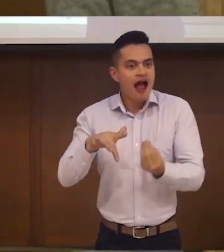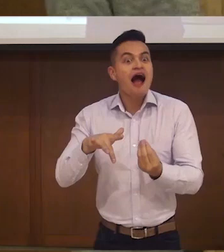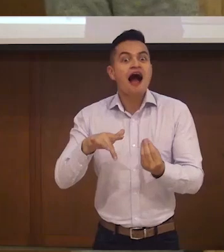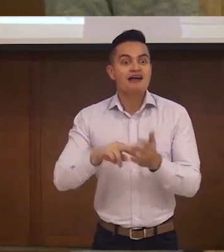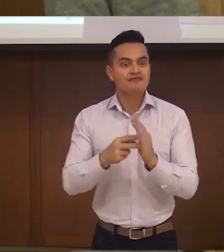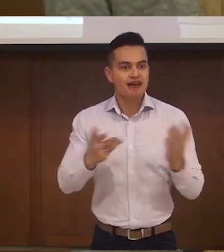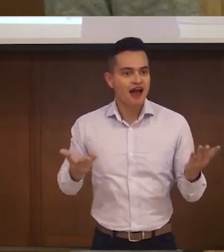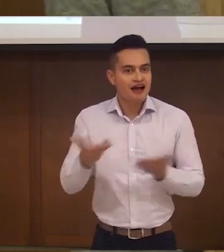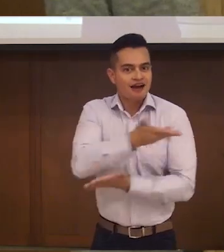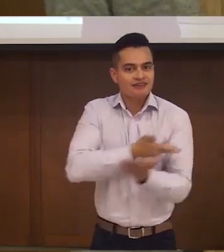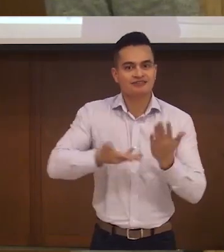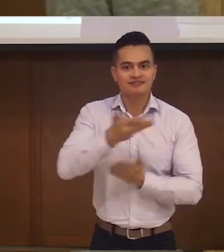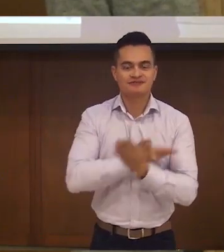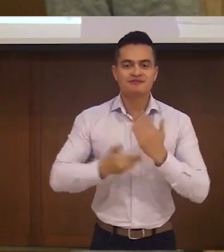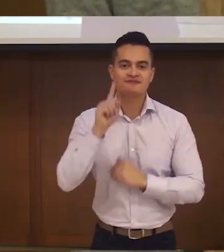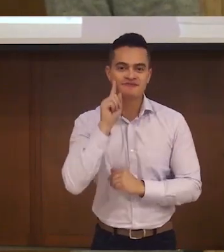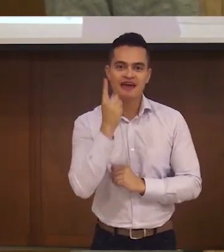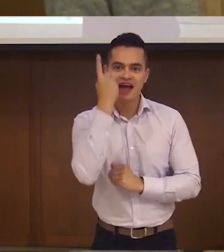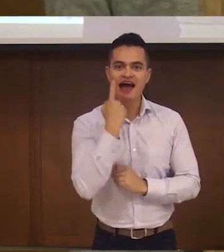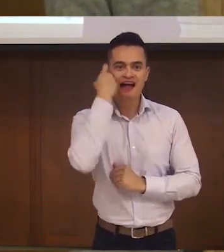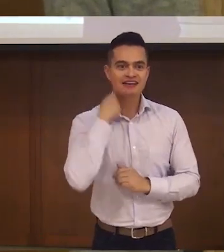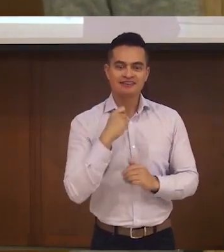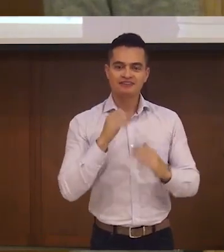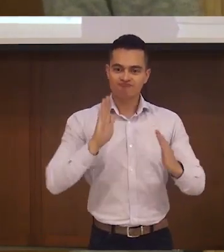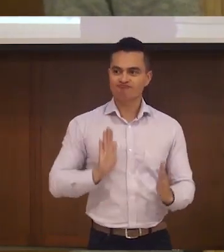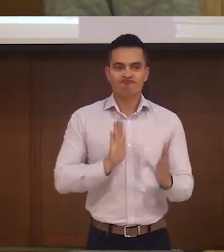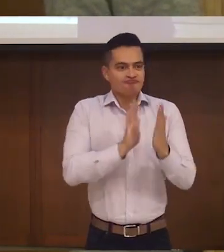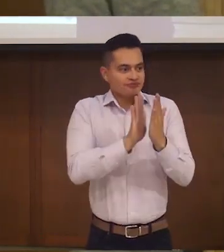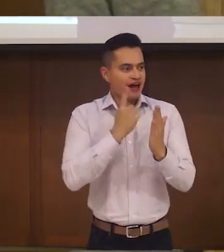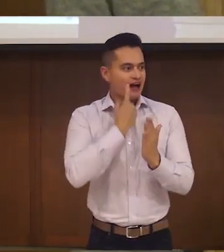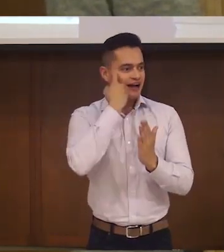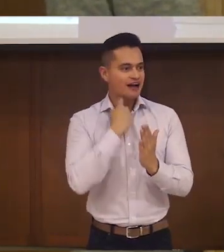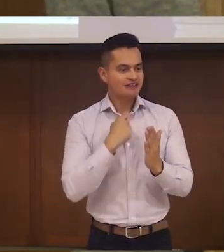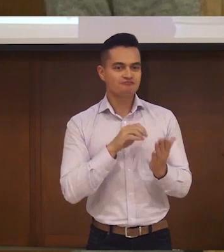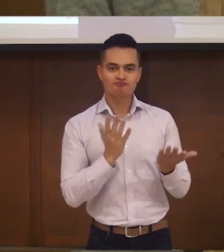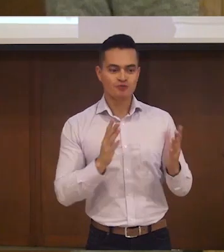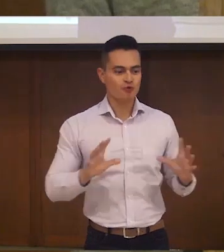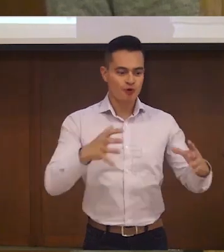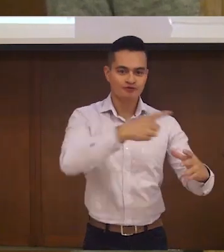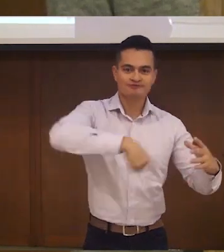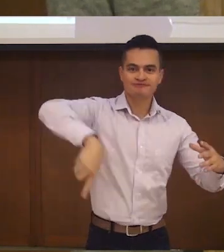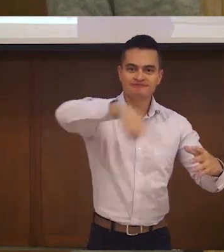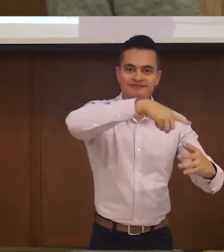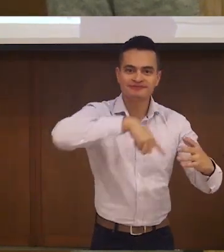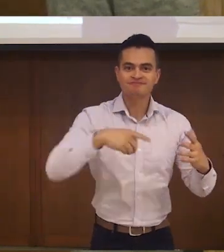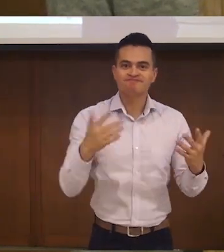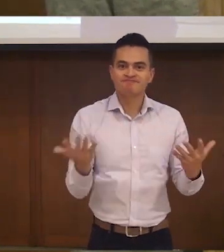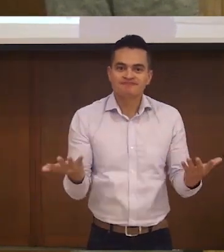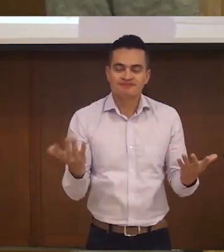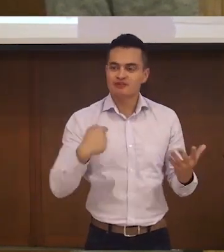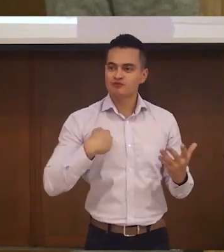y además fue mi primer contacto personal, físico, con este mundo